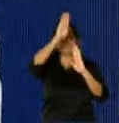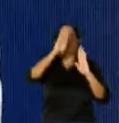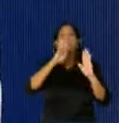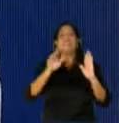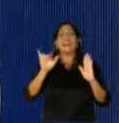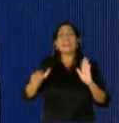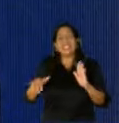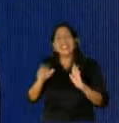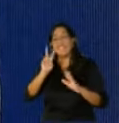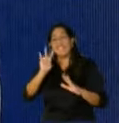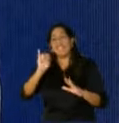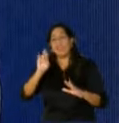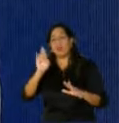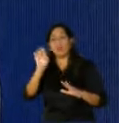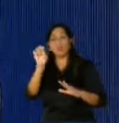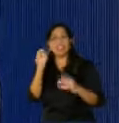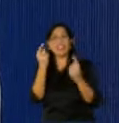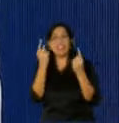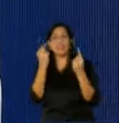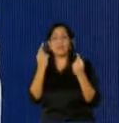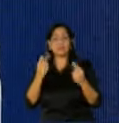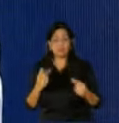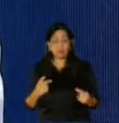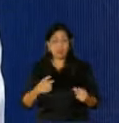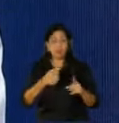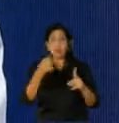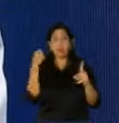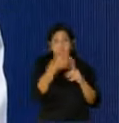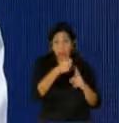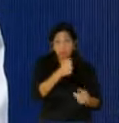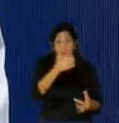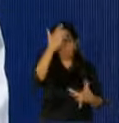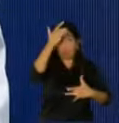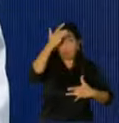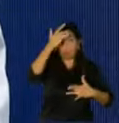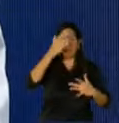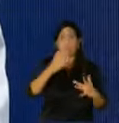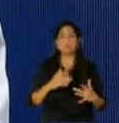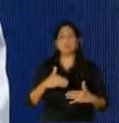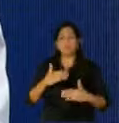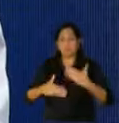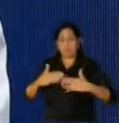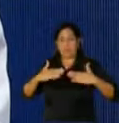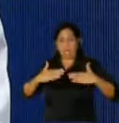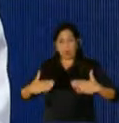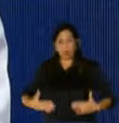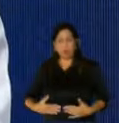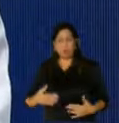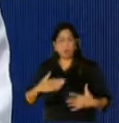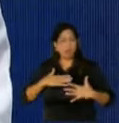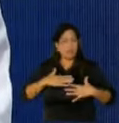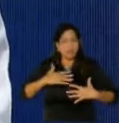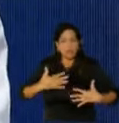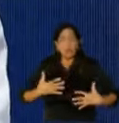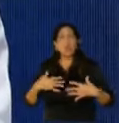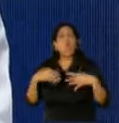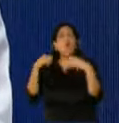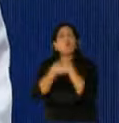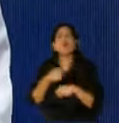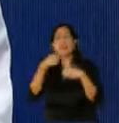lo que hace es que crea una respuesta inflamatoria tan exacerbada que el cuerpo no da abasto,